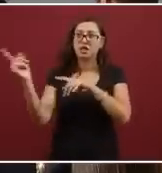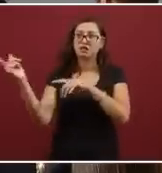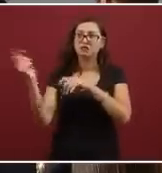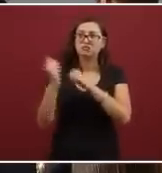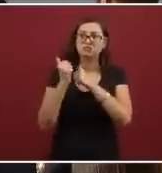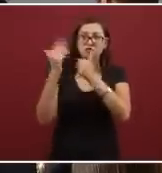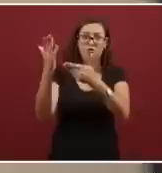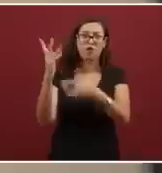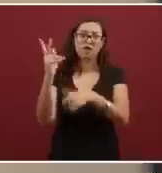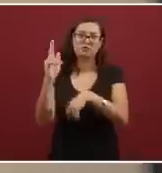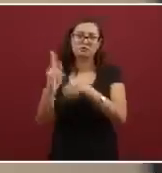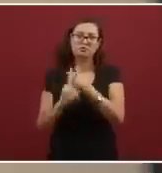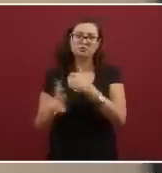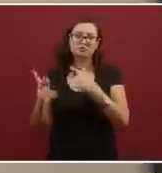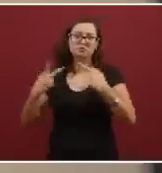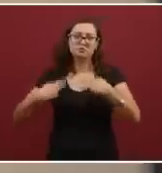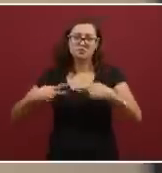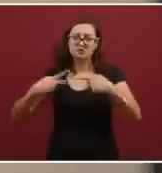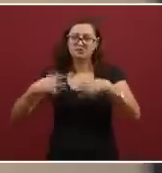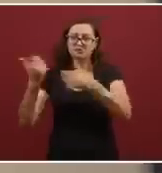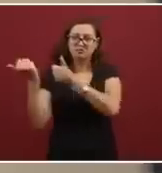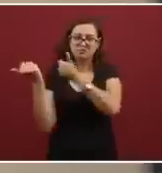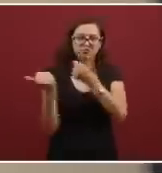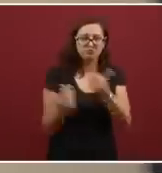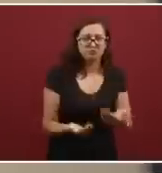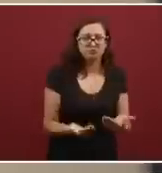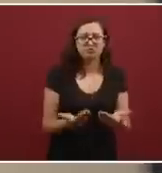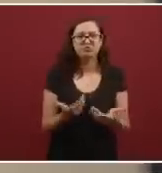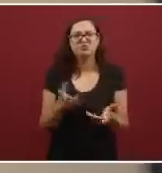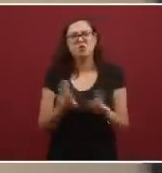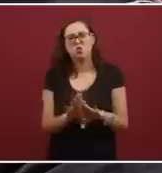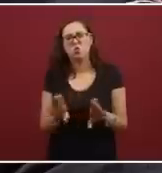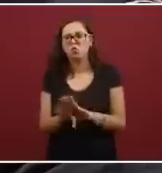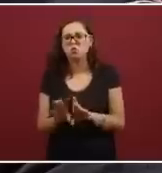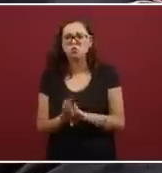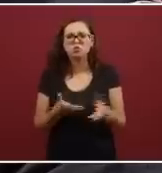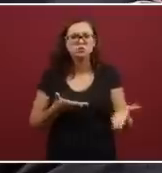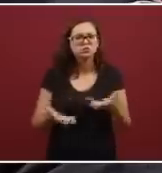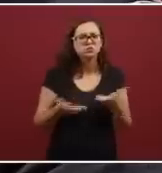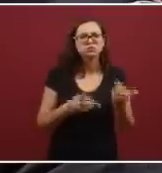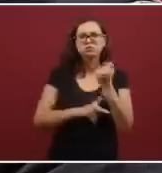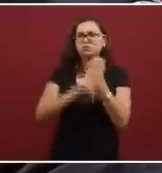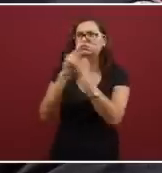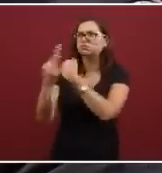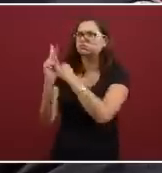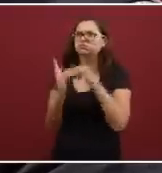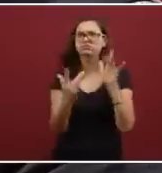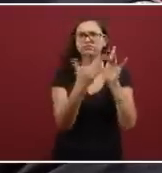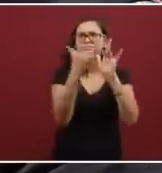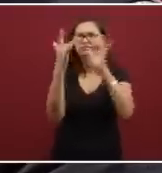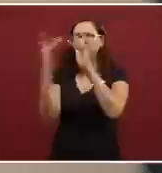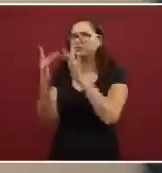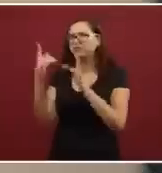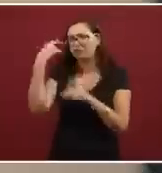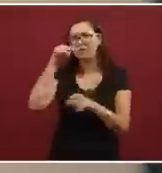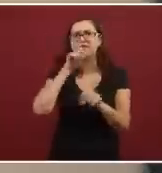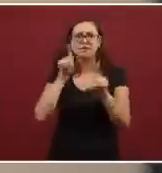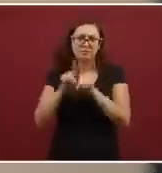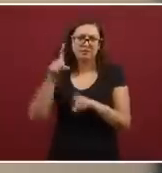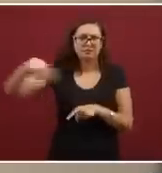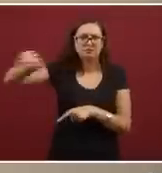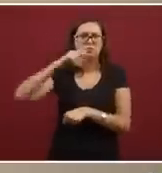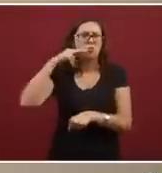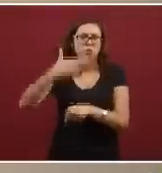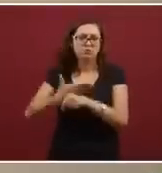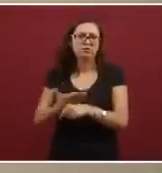Unidos. Entonces, ¿cómo va ese tema de colaboración con estas naciones para que ellos también se sumen